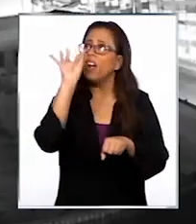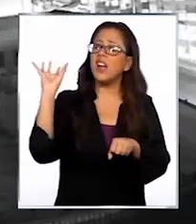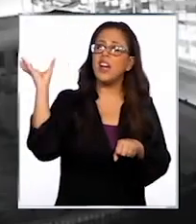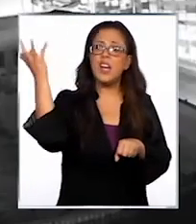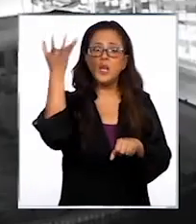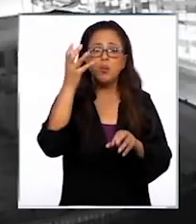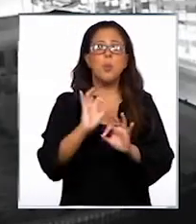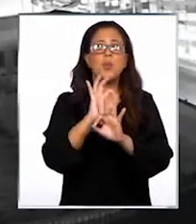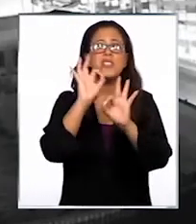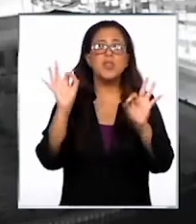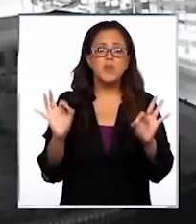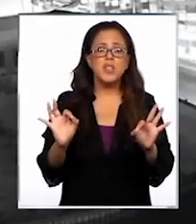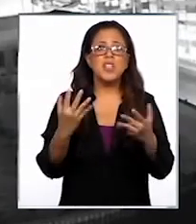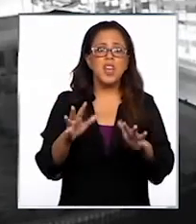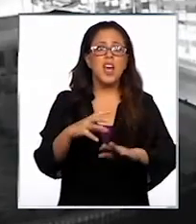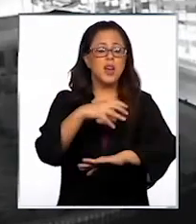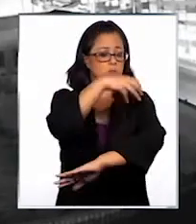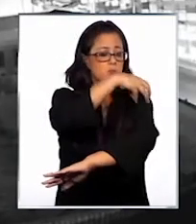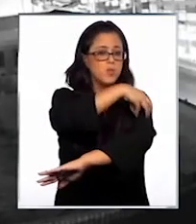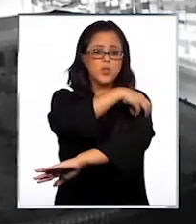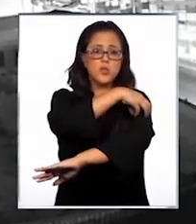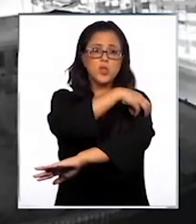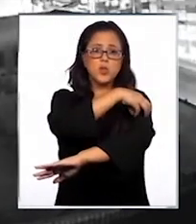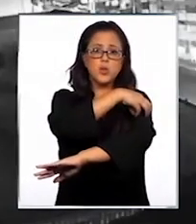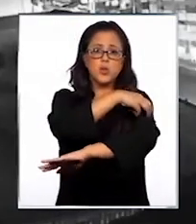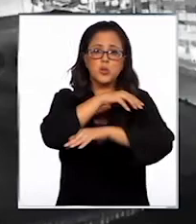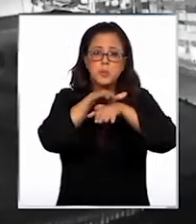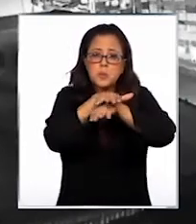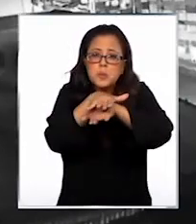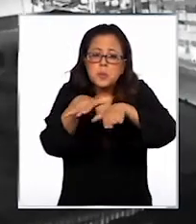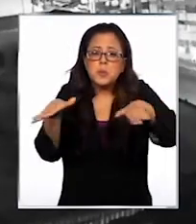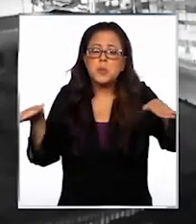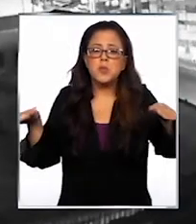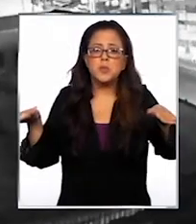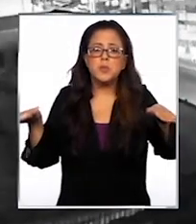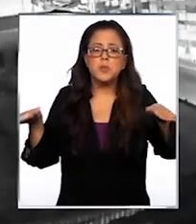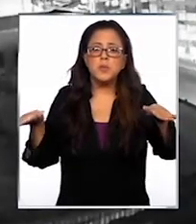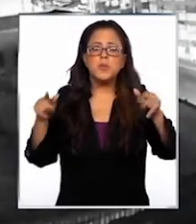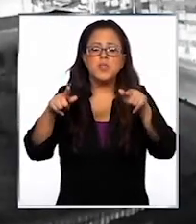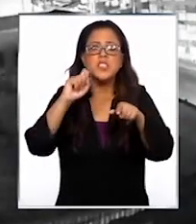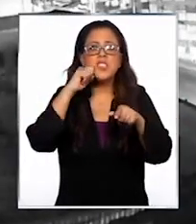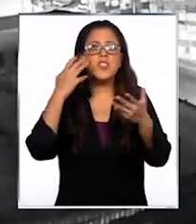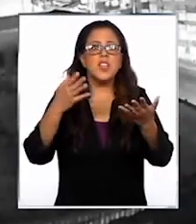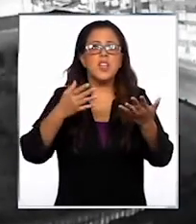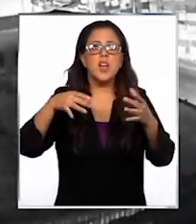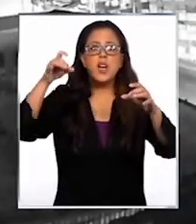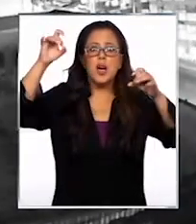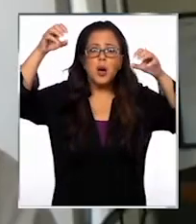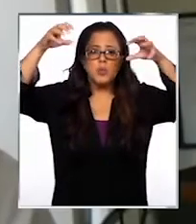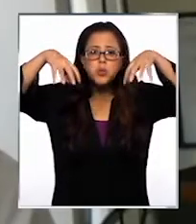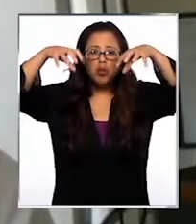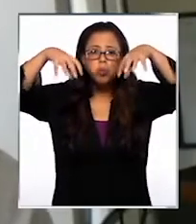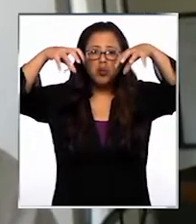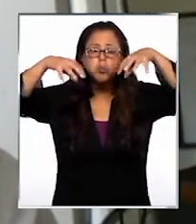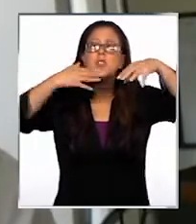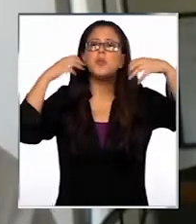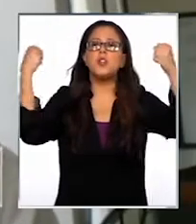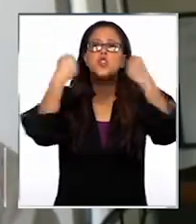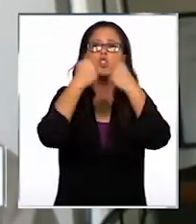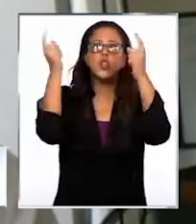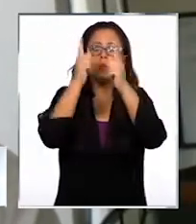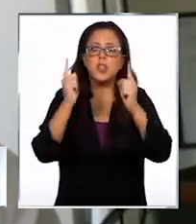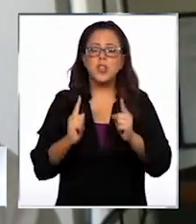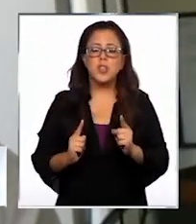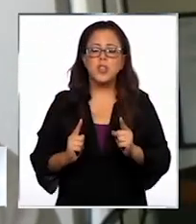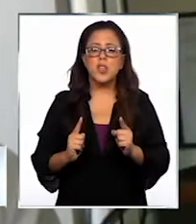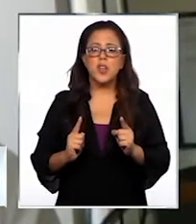hidrometeorológico especialmente para las zonas intermedias de la región, ¿ya? En el cual se incluía lo que eran las precipitaciones y lo que es tormenta eléctrica.